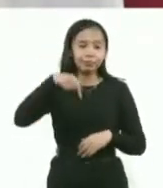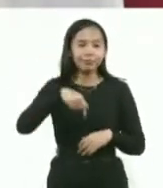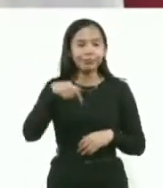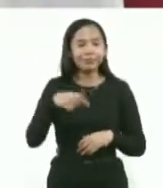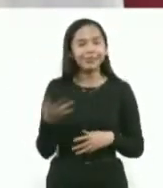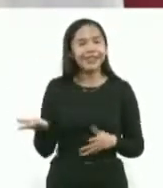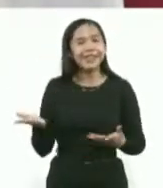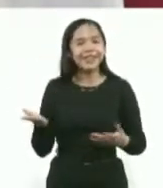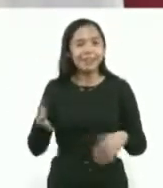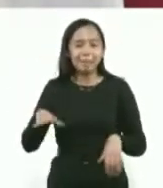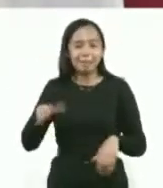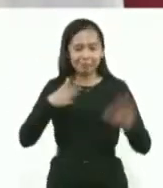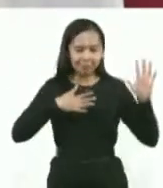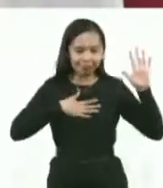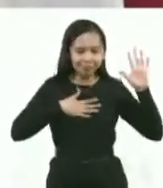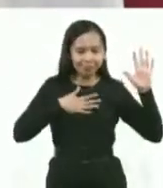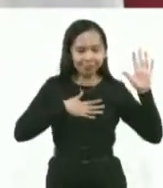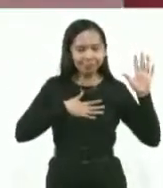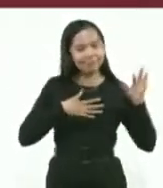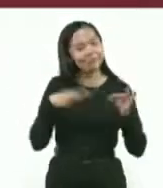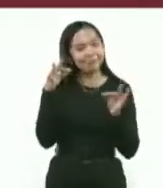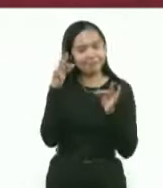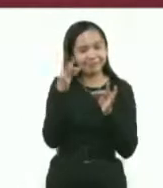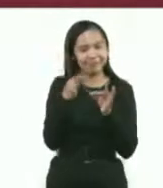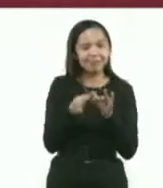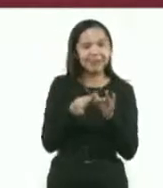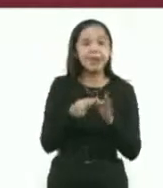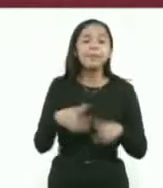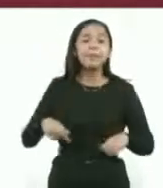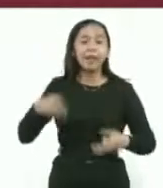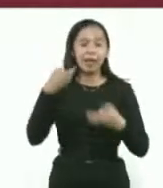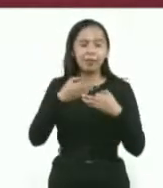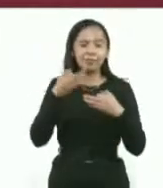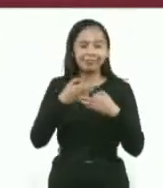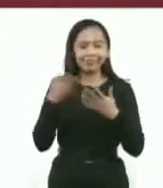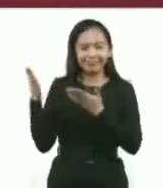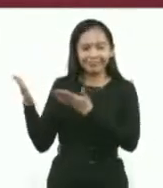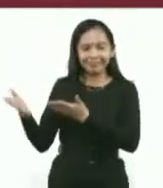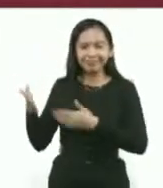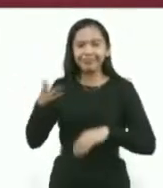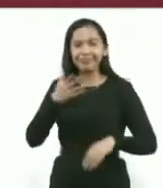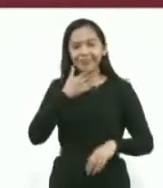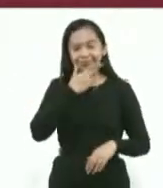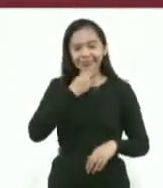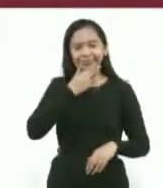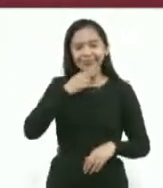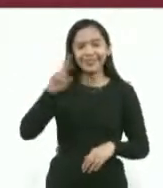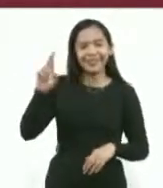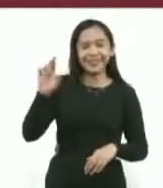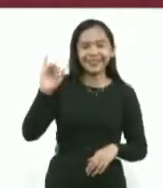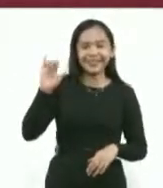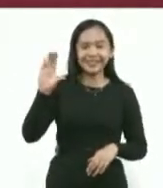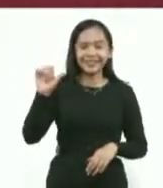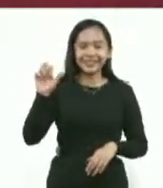sí que lo prometido es deuda, está con nosotros el Procurador Federal del Consumidor, Ricardo